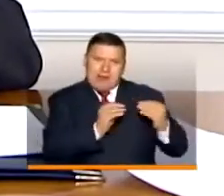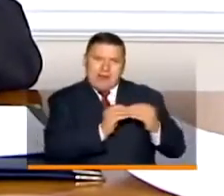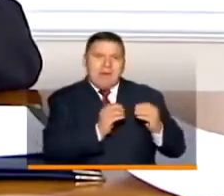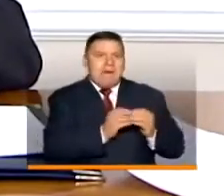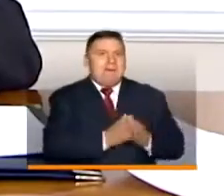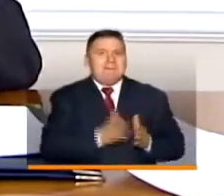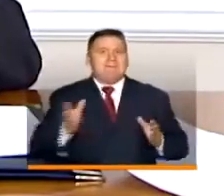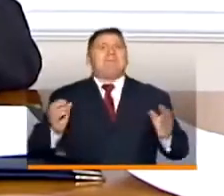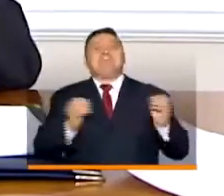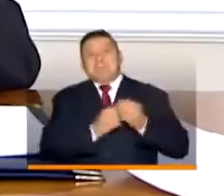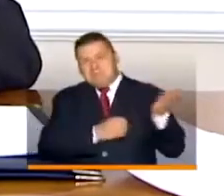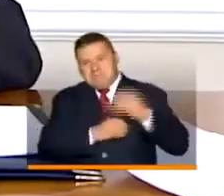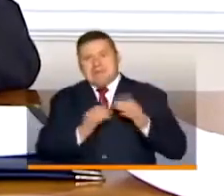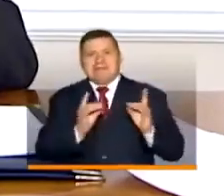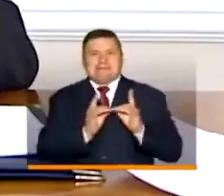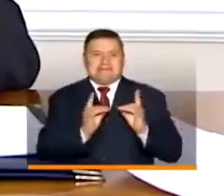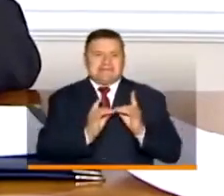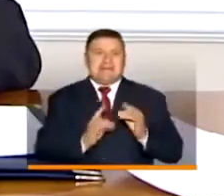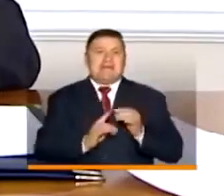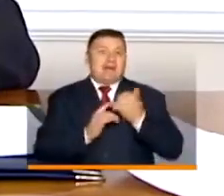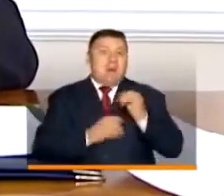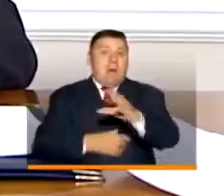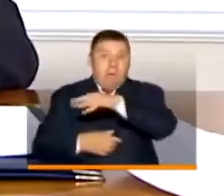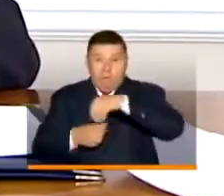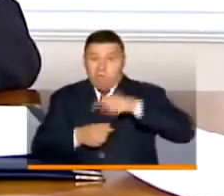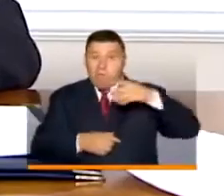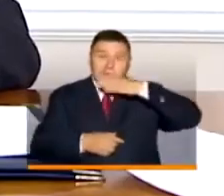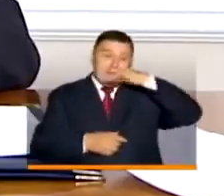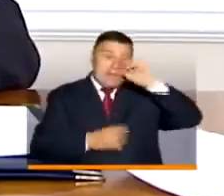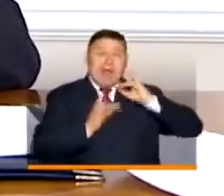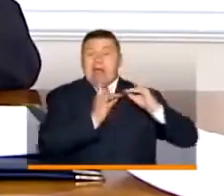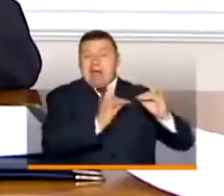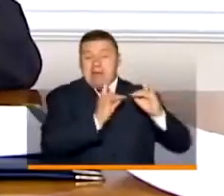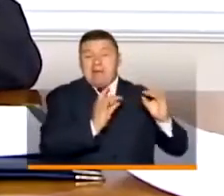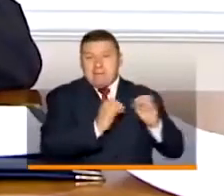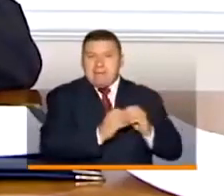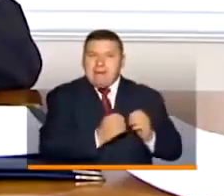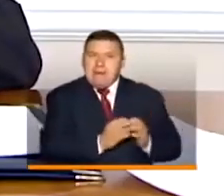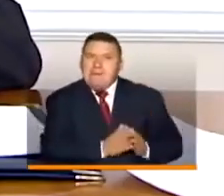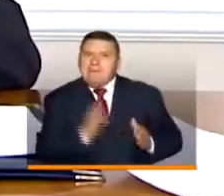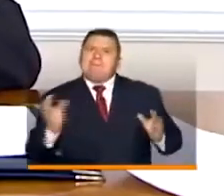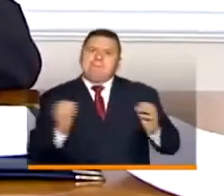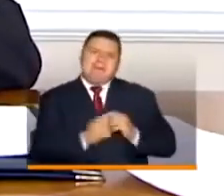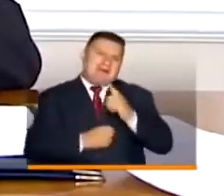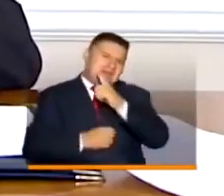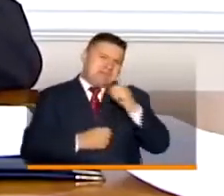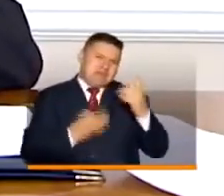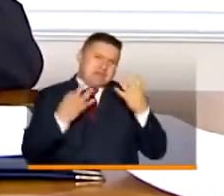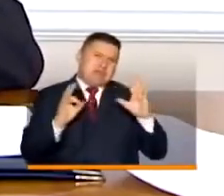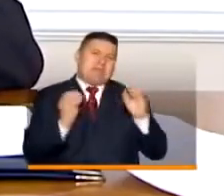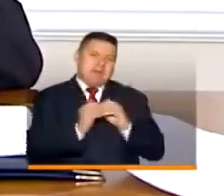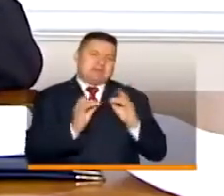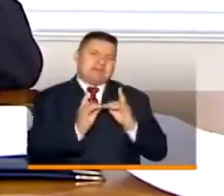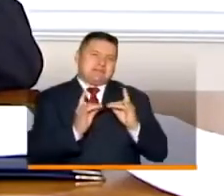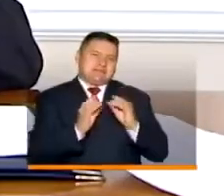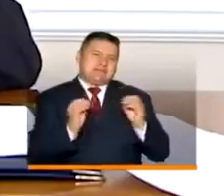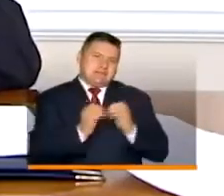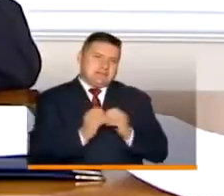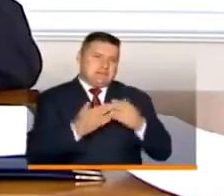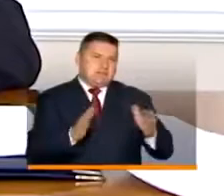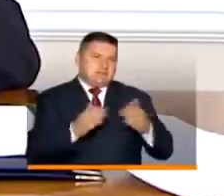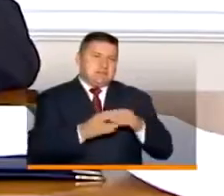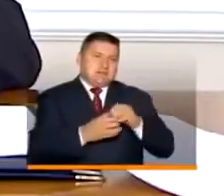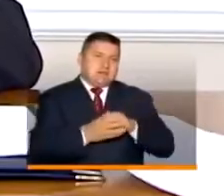de ampliación de camas con unos equipos que ya están allá, que podemos ampliar fácilmente 180 camas más para tener